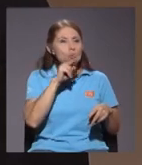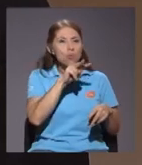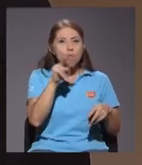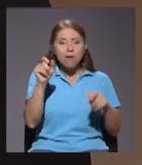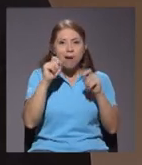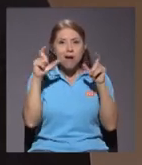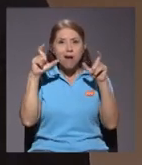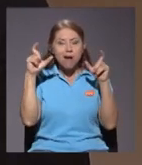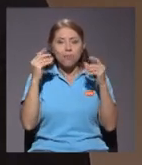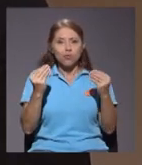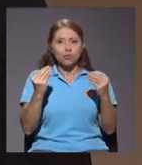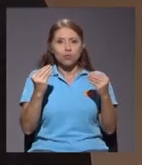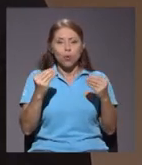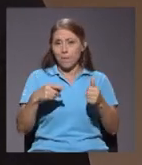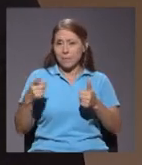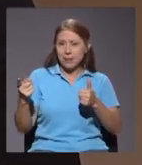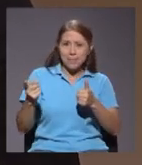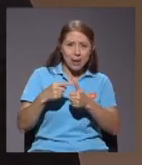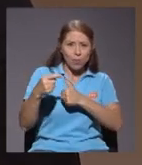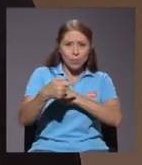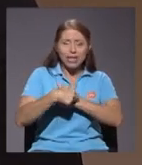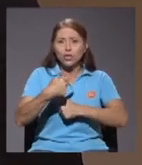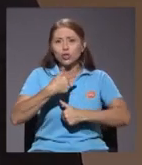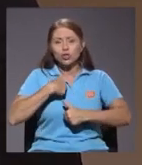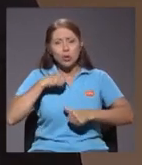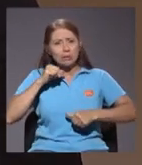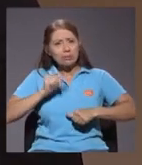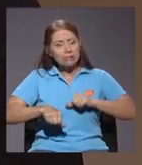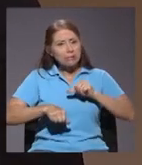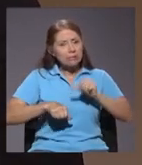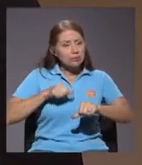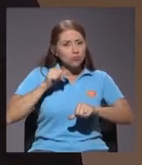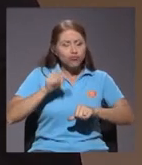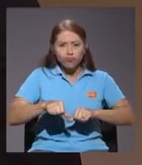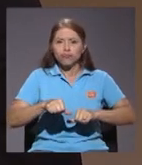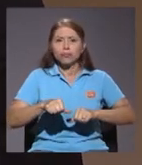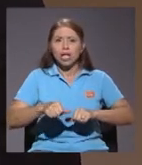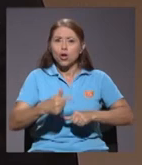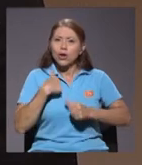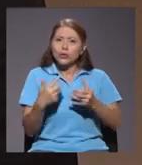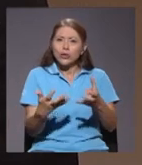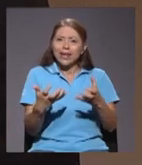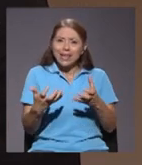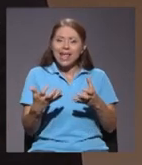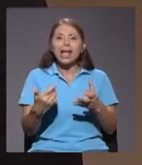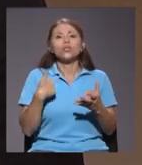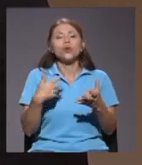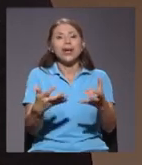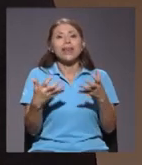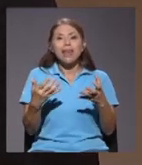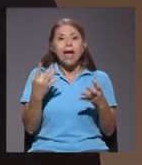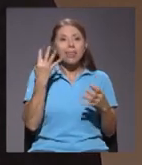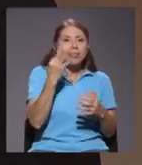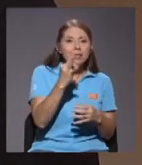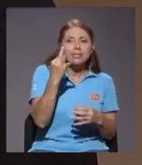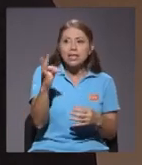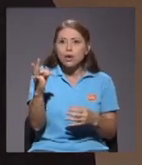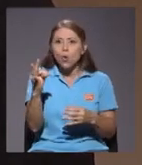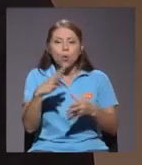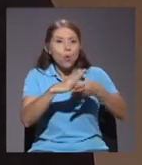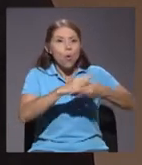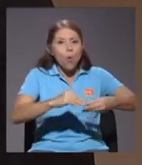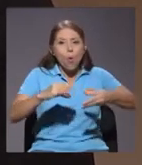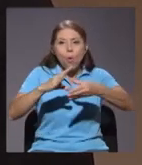desde un primer momento yo le puse muchísimo empeño en lo que yo quería que era ser testigo de las cosas contar las cosas como